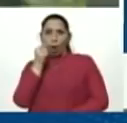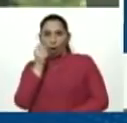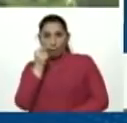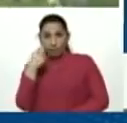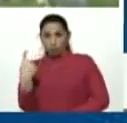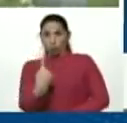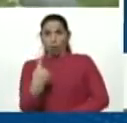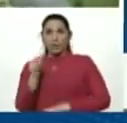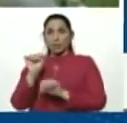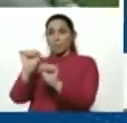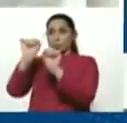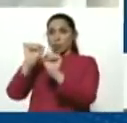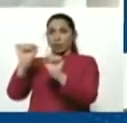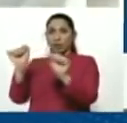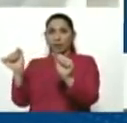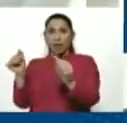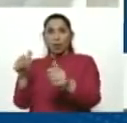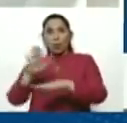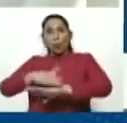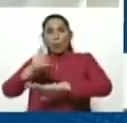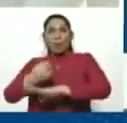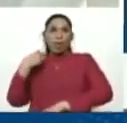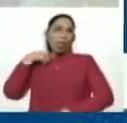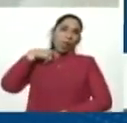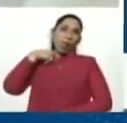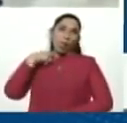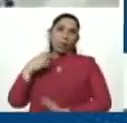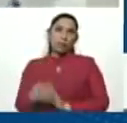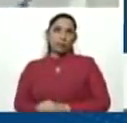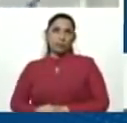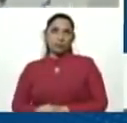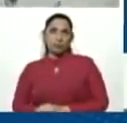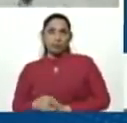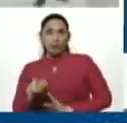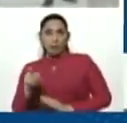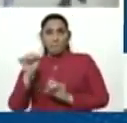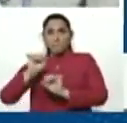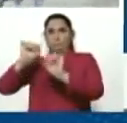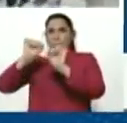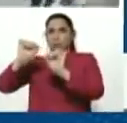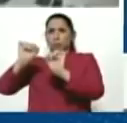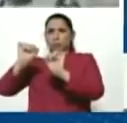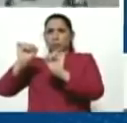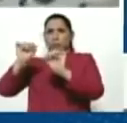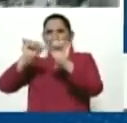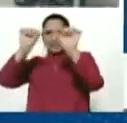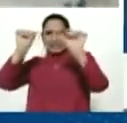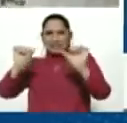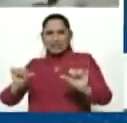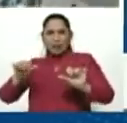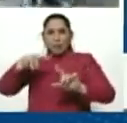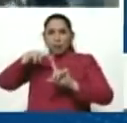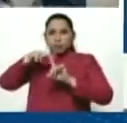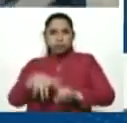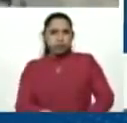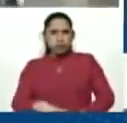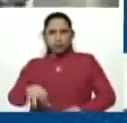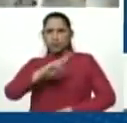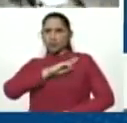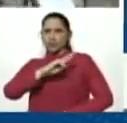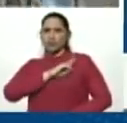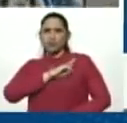solamente una protesta por un asesinato, es una protesta por un sistema de opresión, de